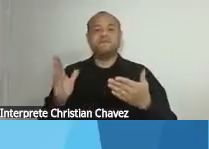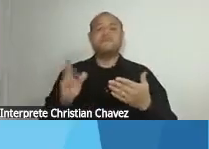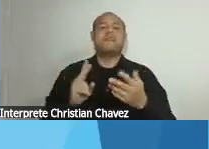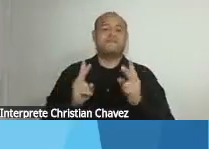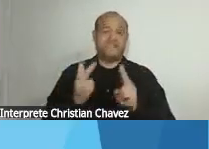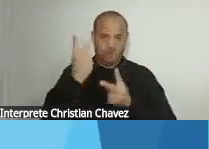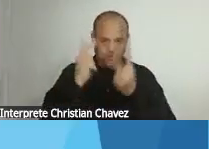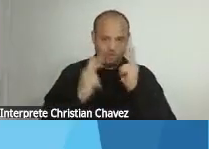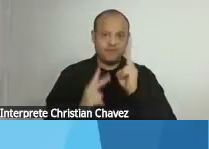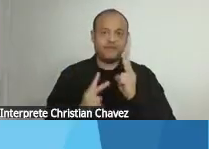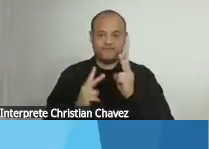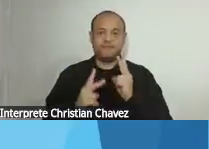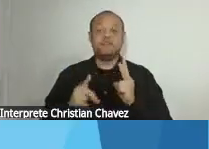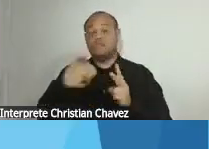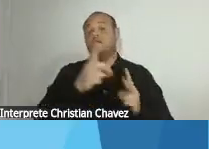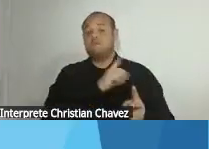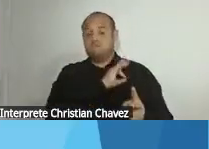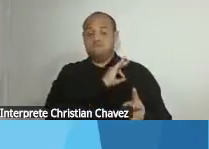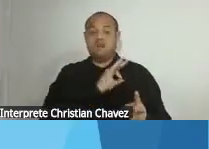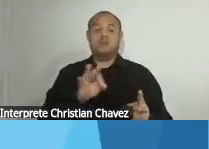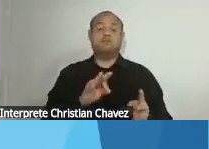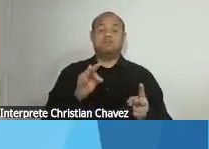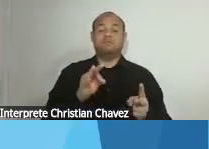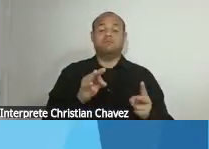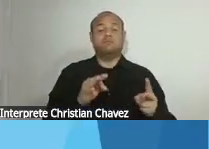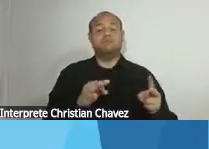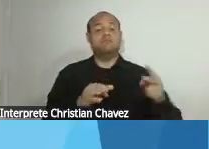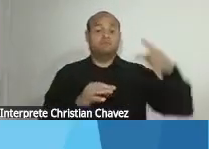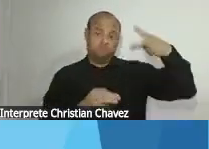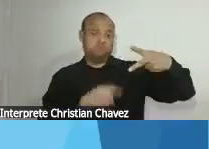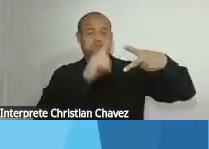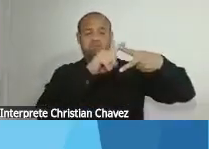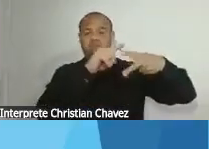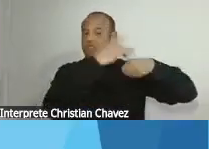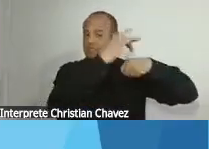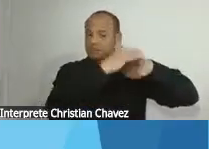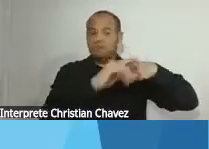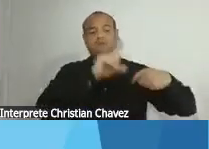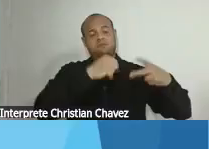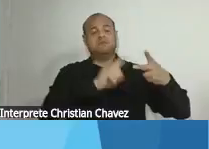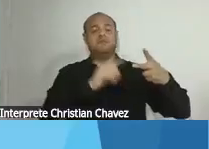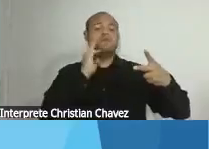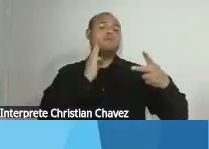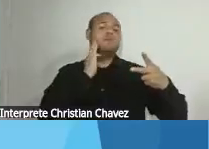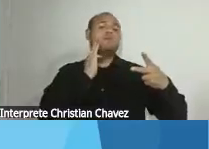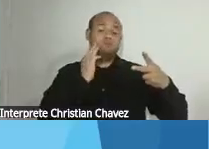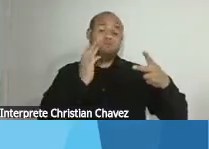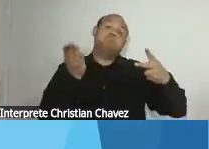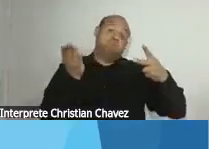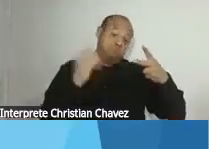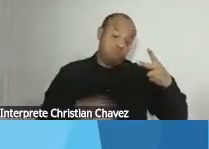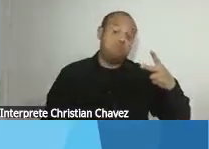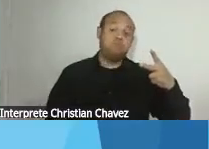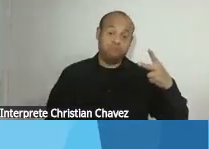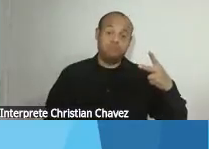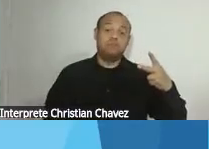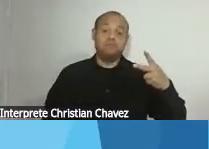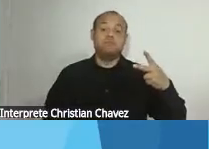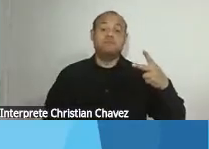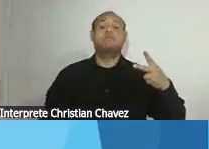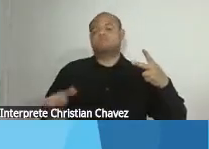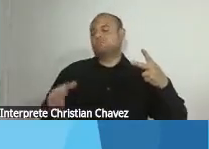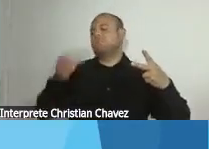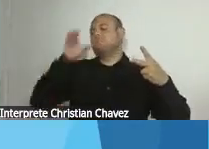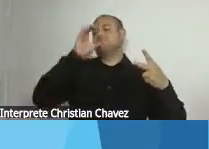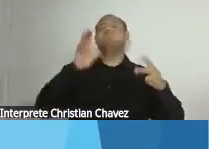queso, ¿sí? La mitad verduras, un cuarto para la fruta y un cuarto para un alimento de origen animal. Y de tomar, pues un té sin